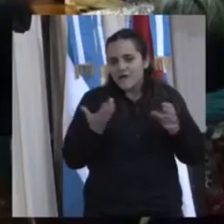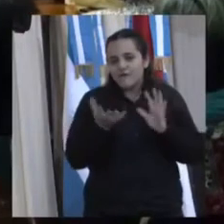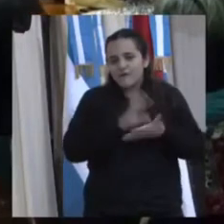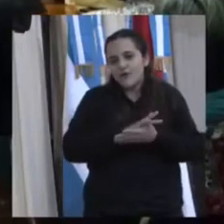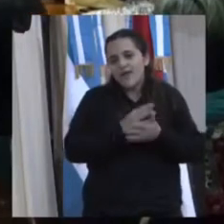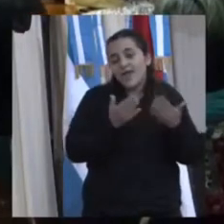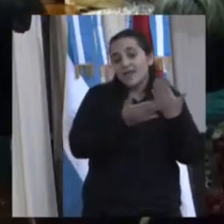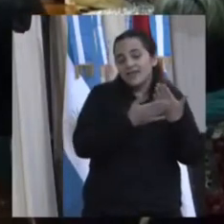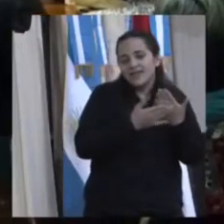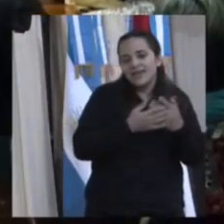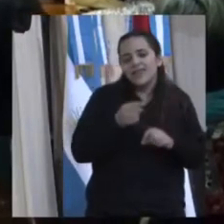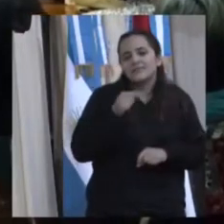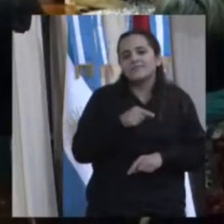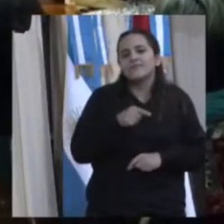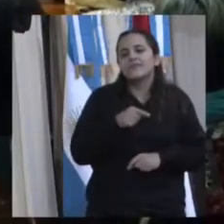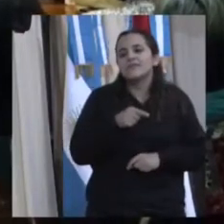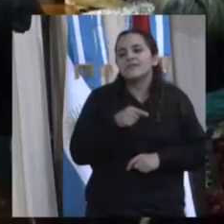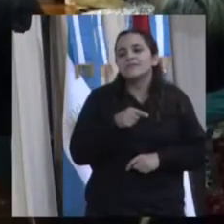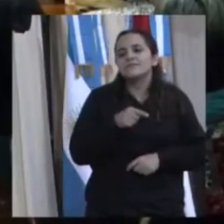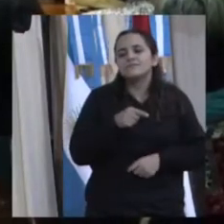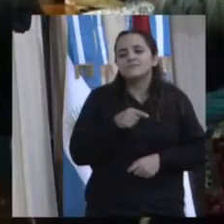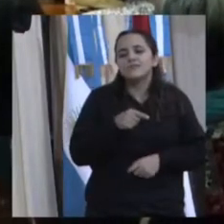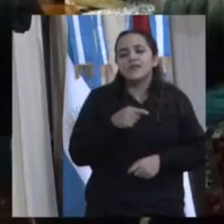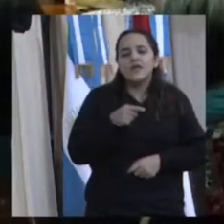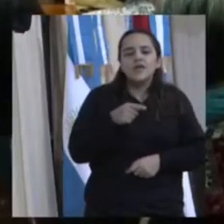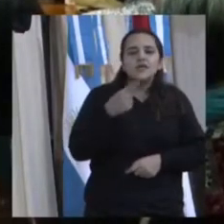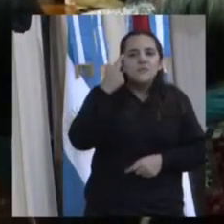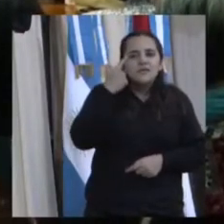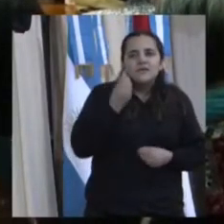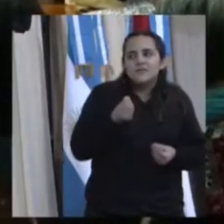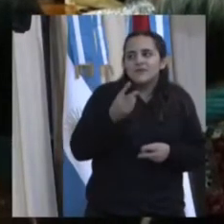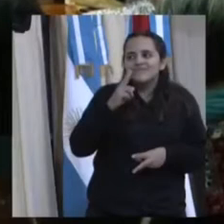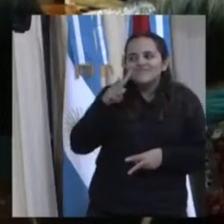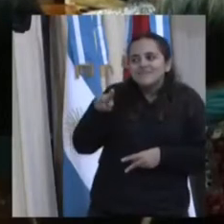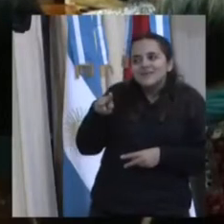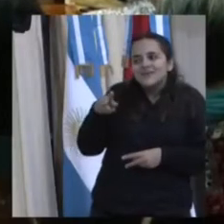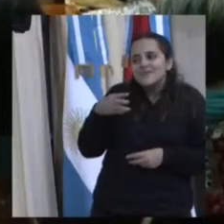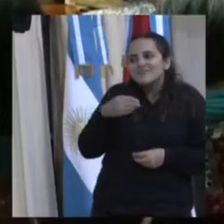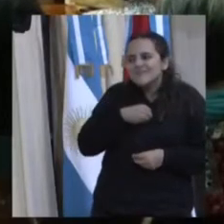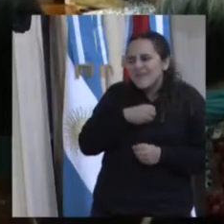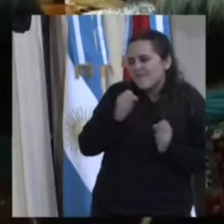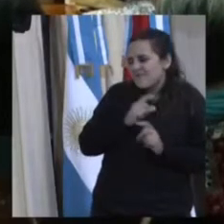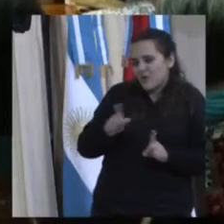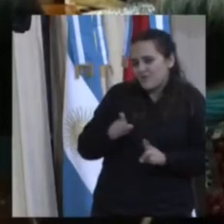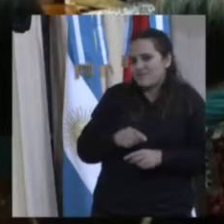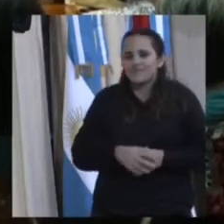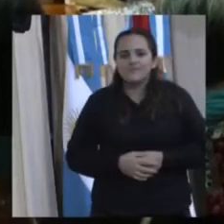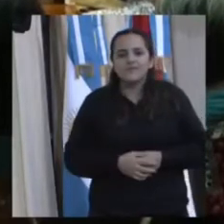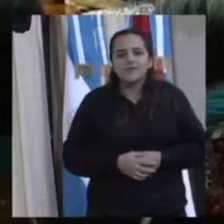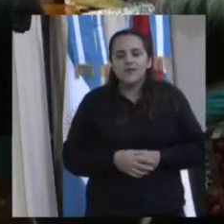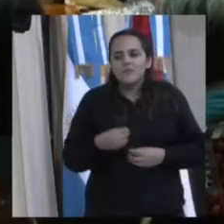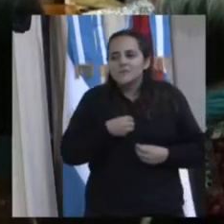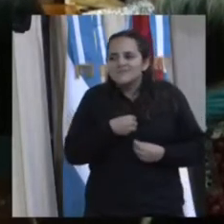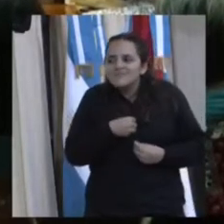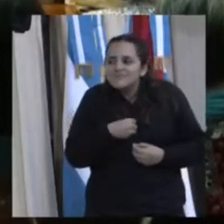aprendido. El obrero, por eso, lo miró con simpatía pero sin fe. la burguesía con desconfianza, pero sin